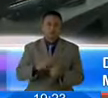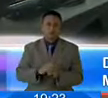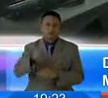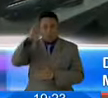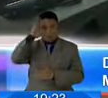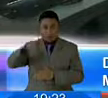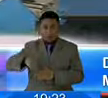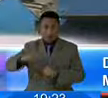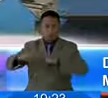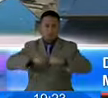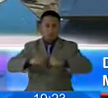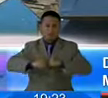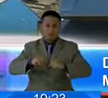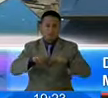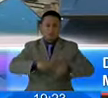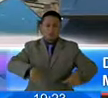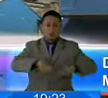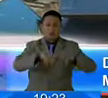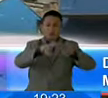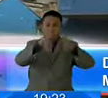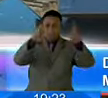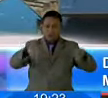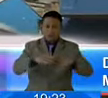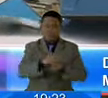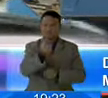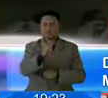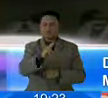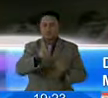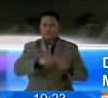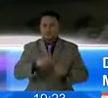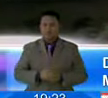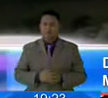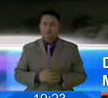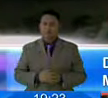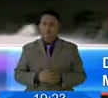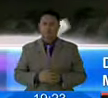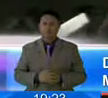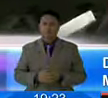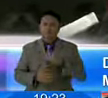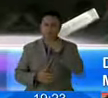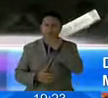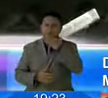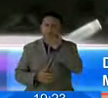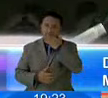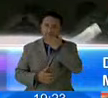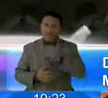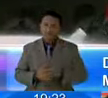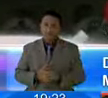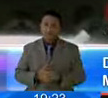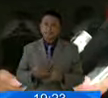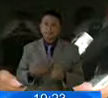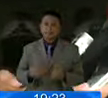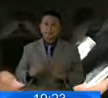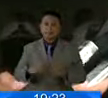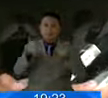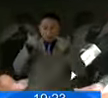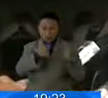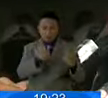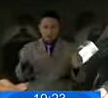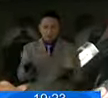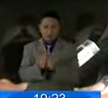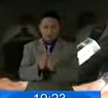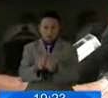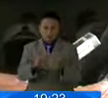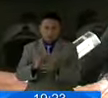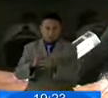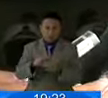de la Policía Nacional en el sector del Recreo al sur de la capital. Al encontrarnos patrullando con mi compañero